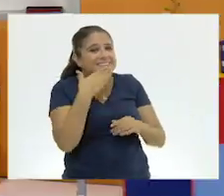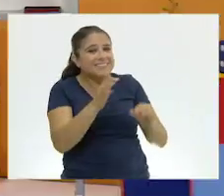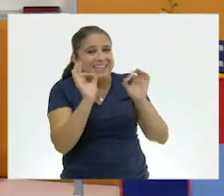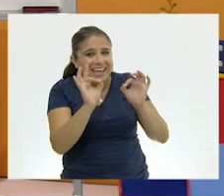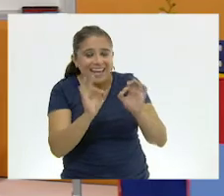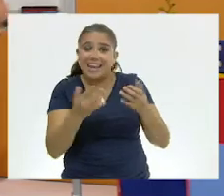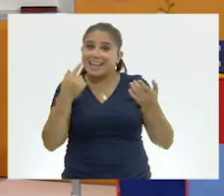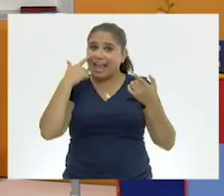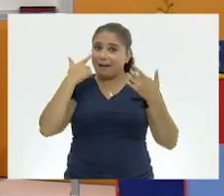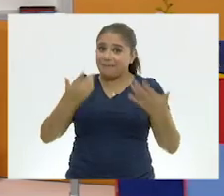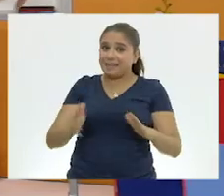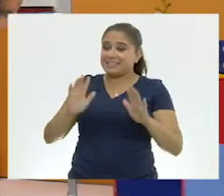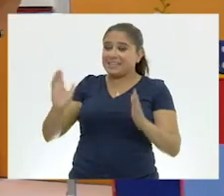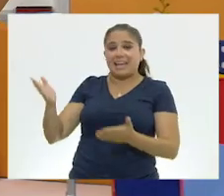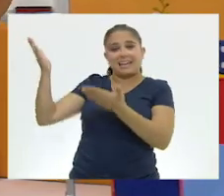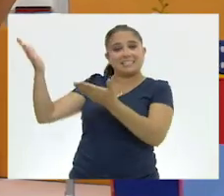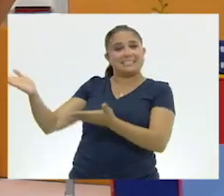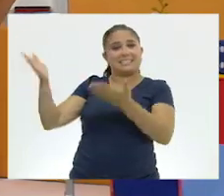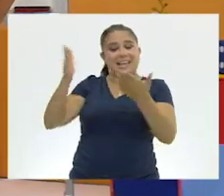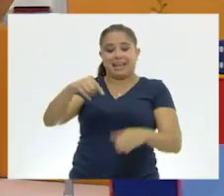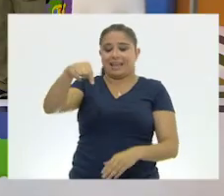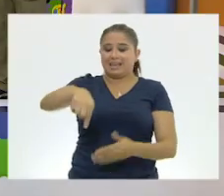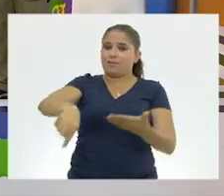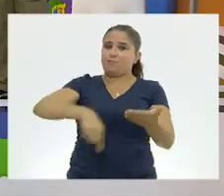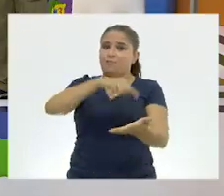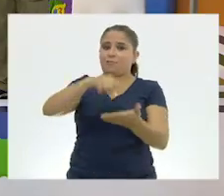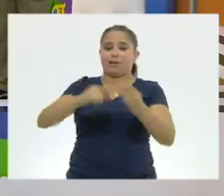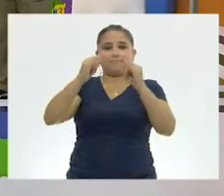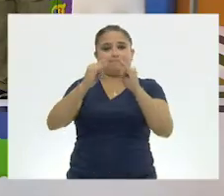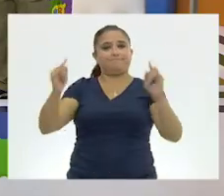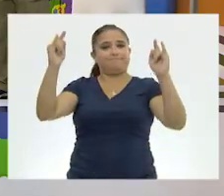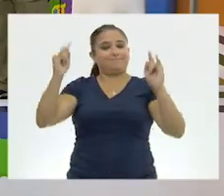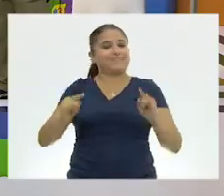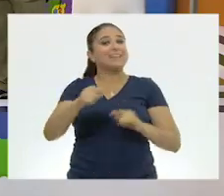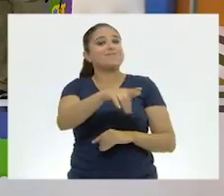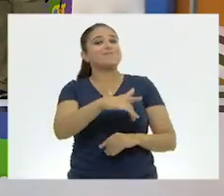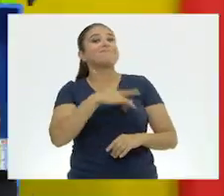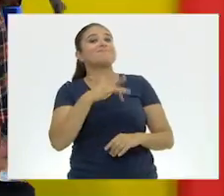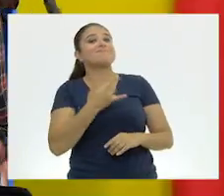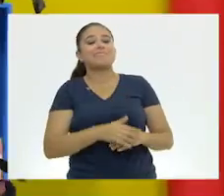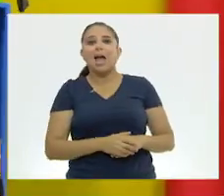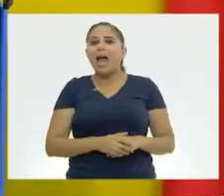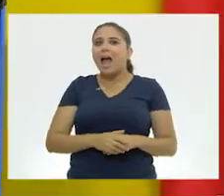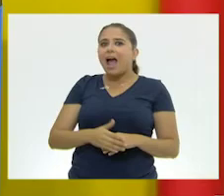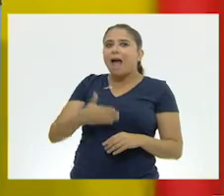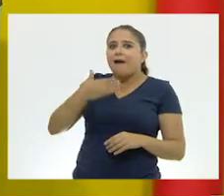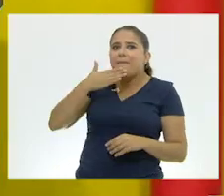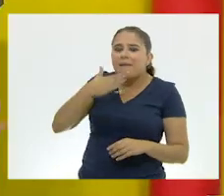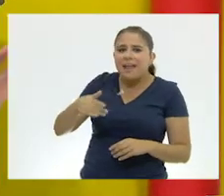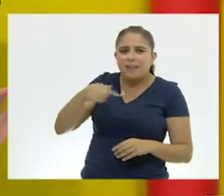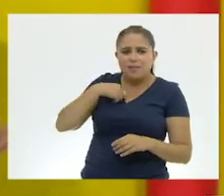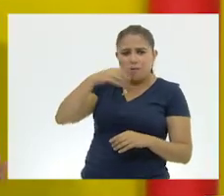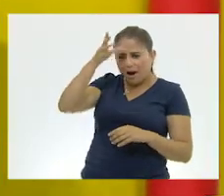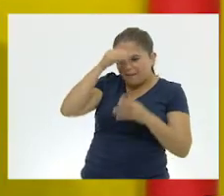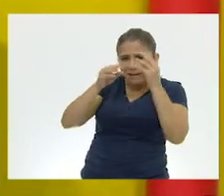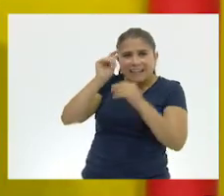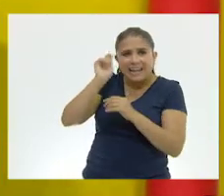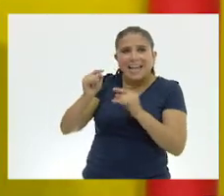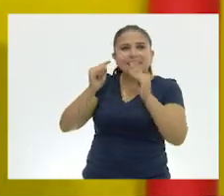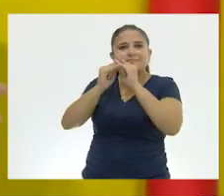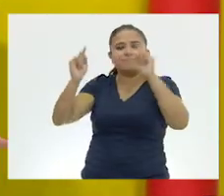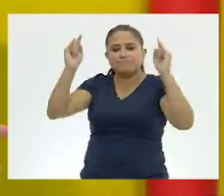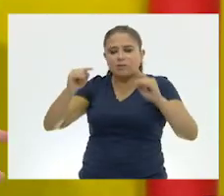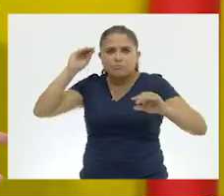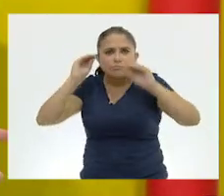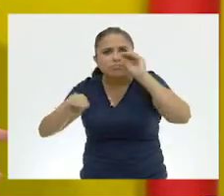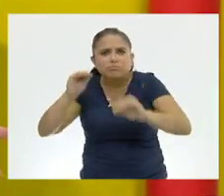Mira, llegamos al lugar donde acamparemos. ¿Qué te parece? ¡Qué bien! Lo primero que quiero aprender es armar una tienda de